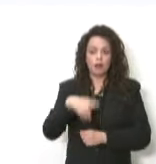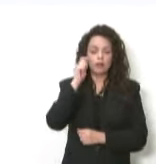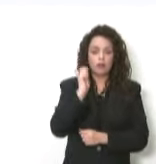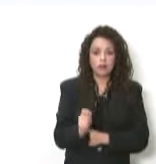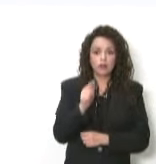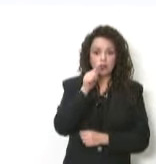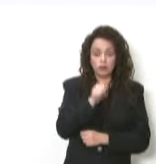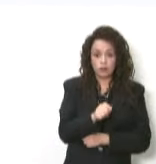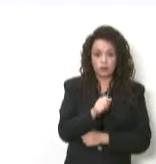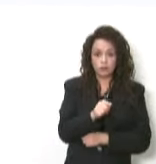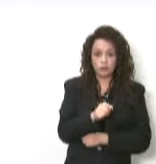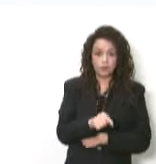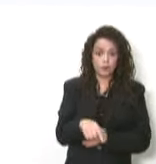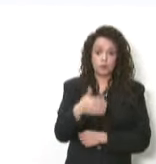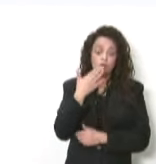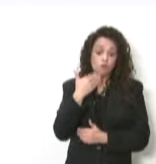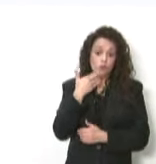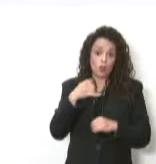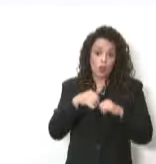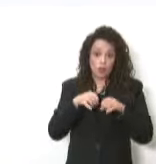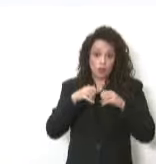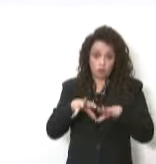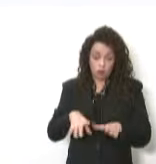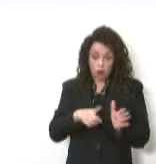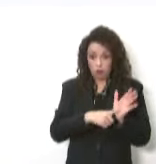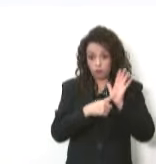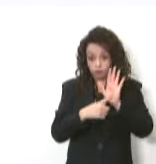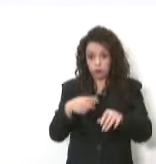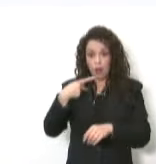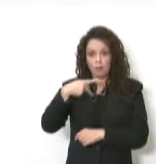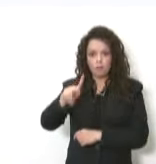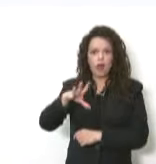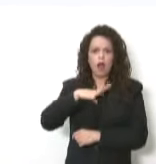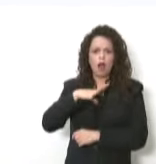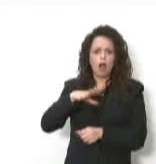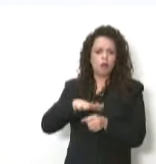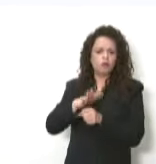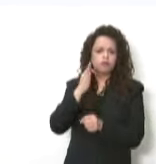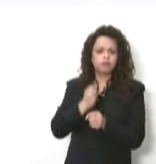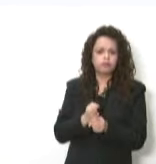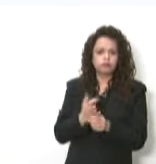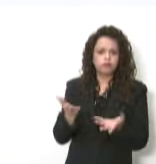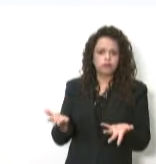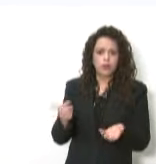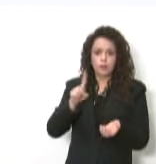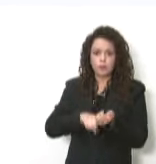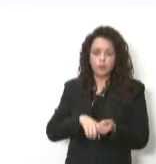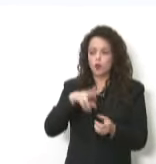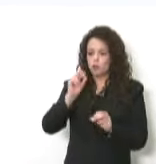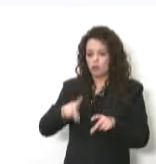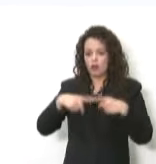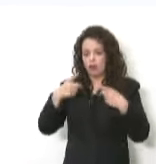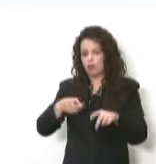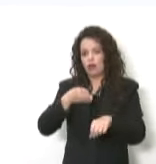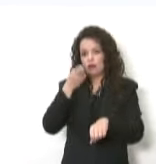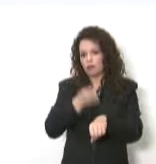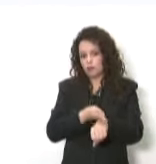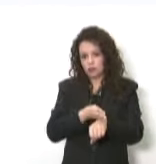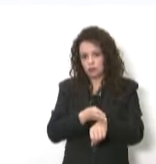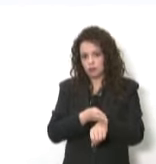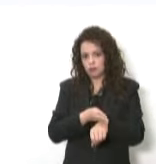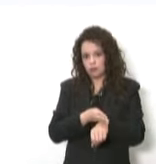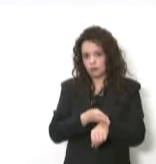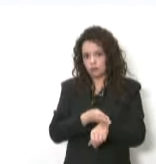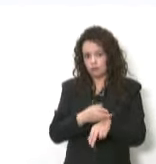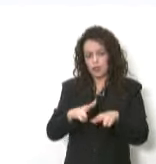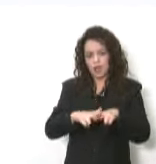los criterios, no publica la información, pero la justifica, en ese sentido, no se le castiga, digamos, ni se le asigna